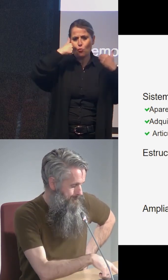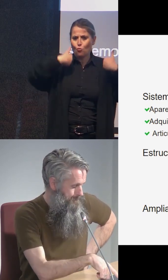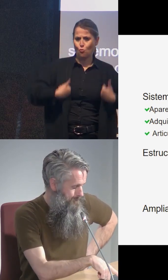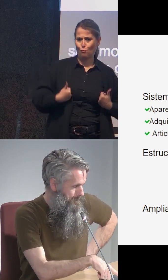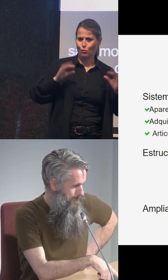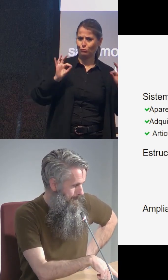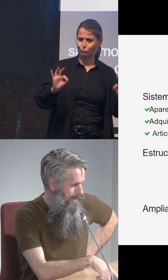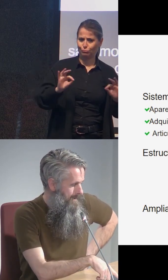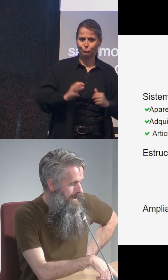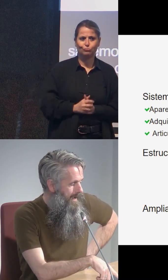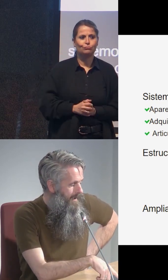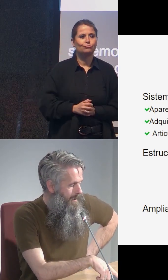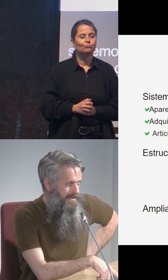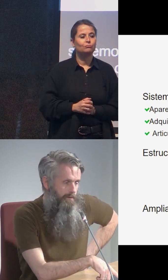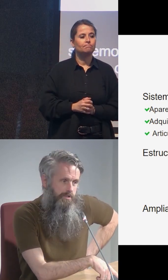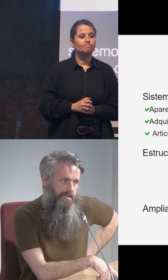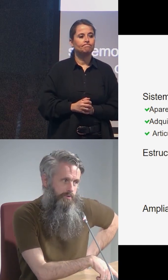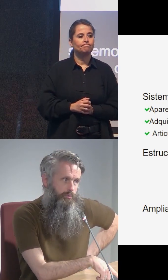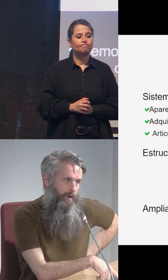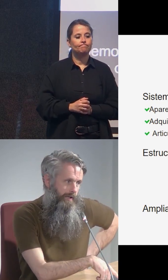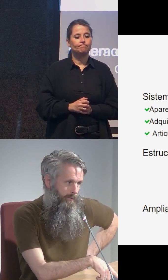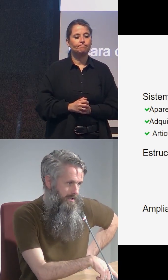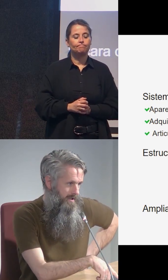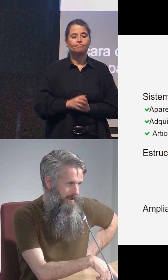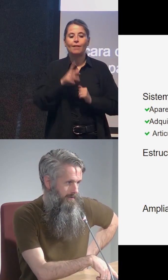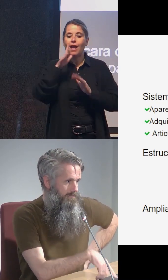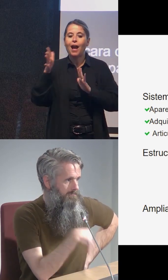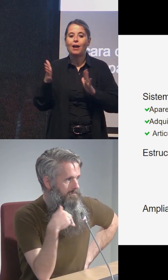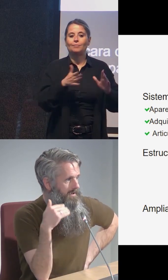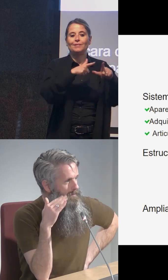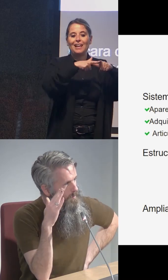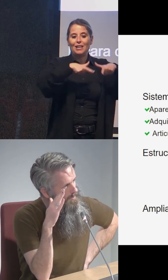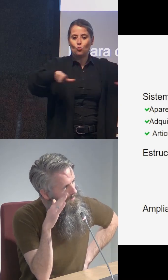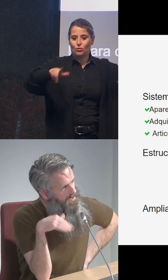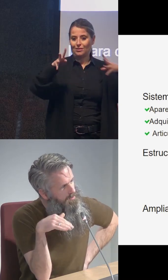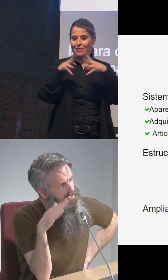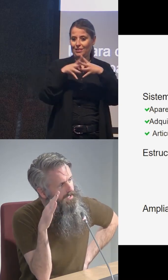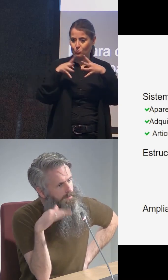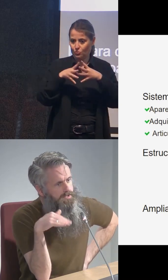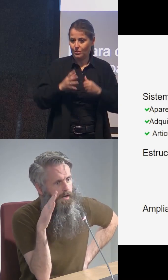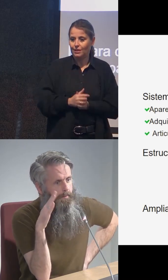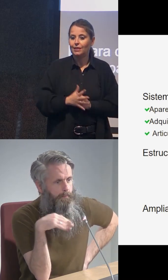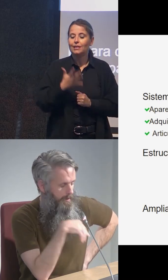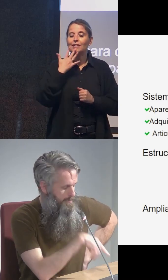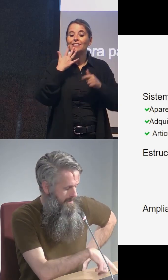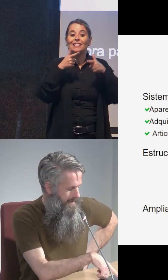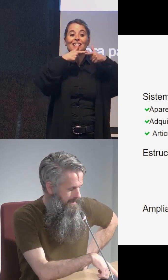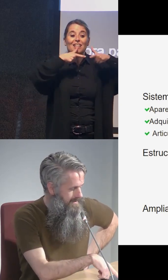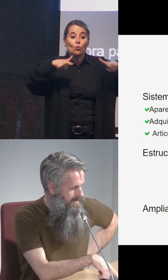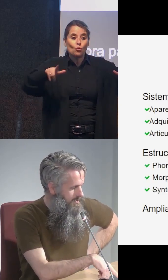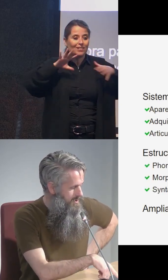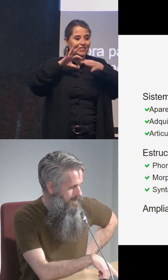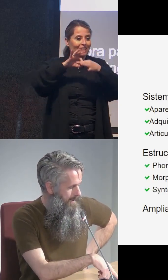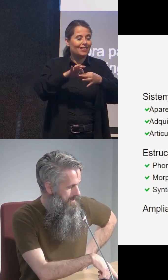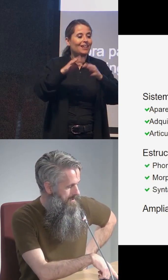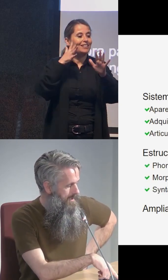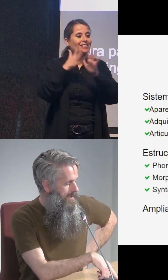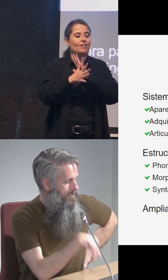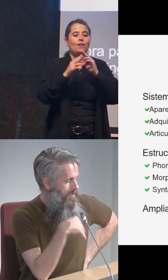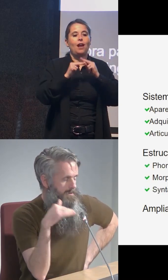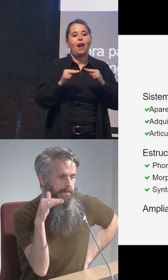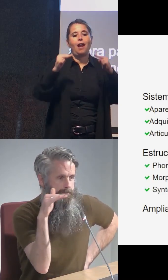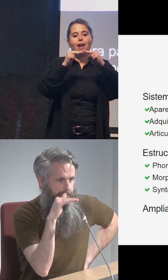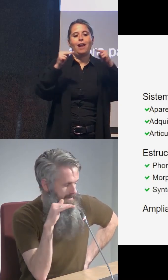humano. Ahora, pasamos a la estructura lingüística. Y cuando pensamos en la lingüística, podemos pensar en distintos